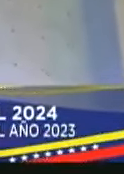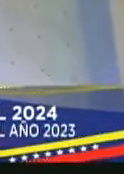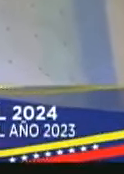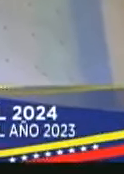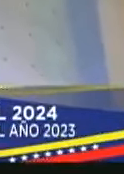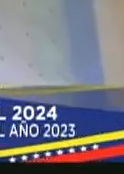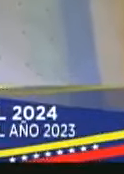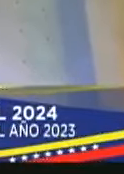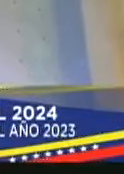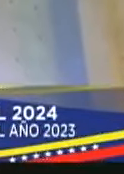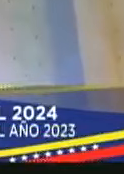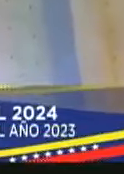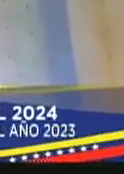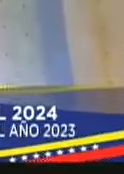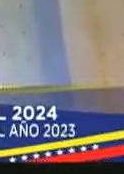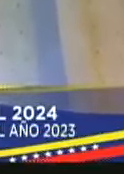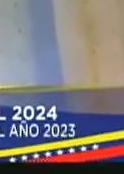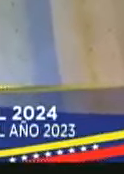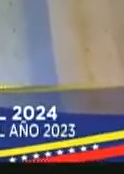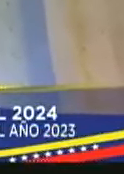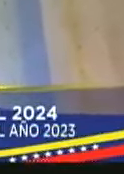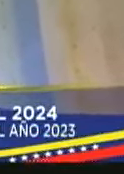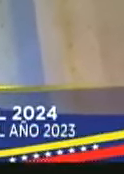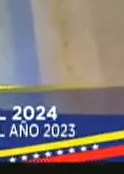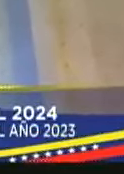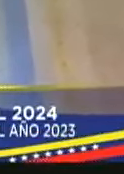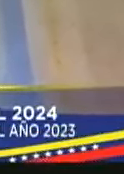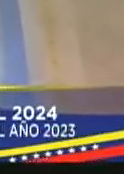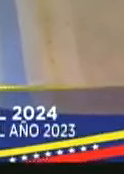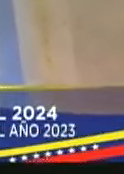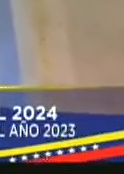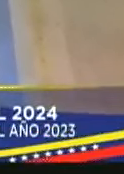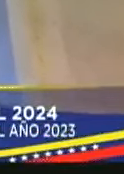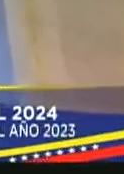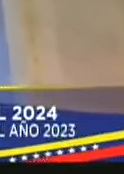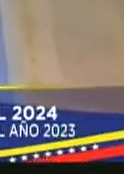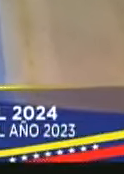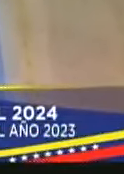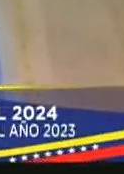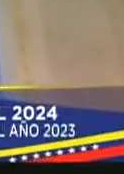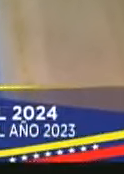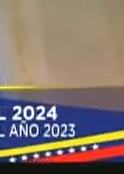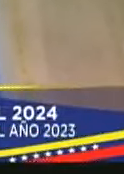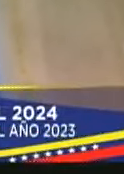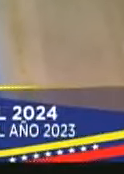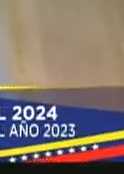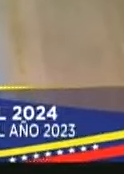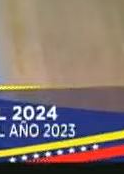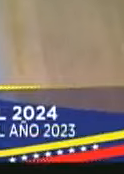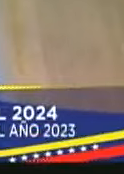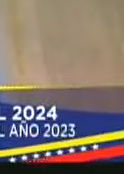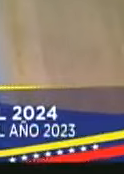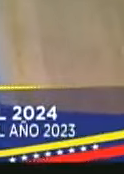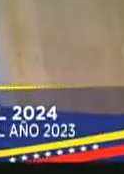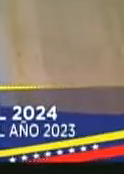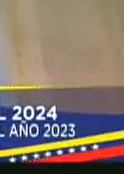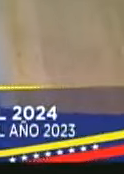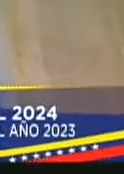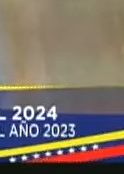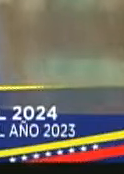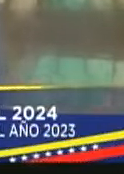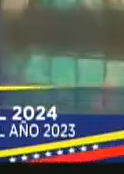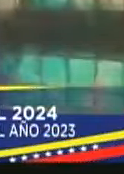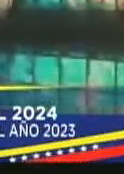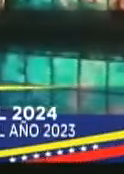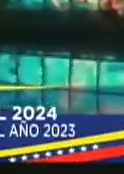al diálogo profundo para consolidar la paz, mantener el espíritu del entendimiento como línea transversal en defensa